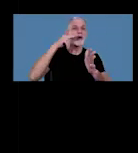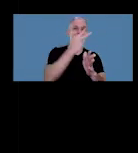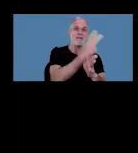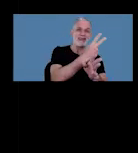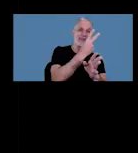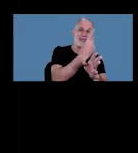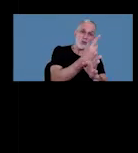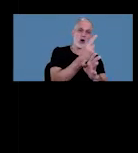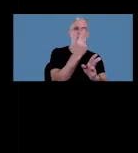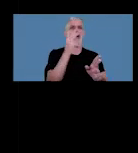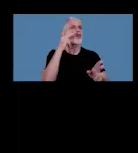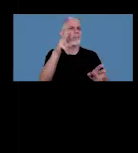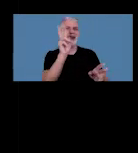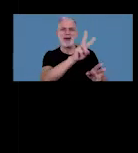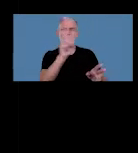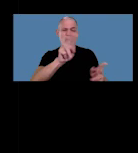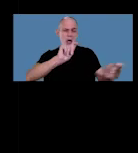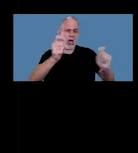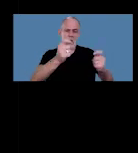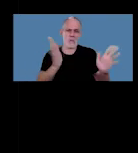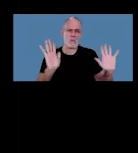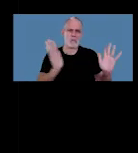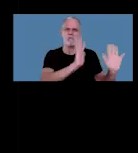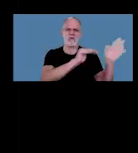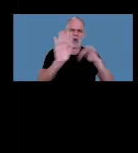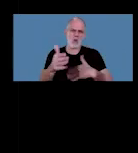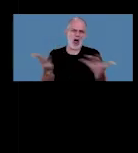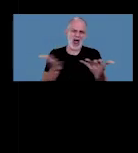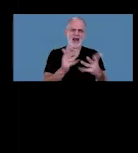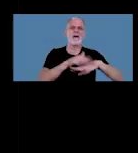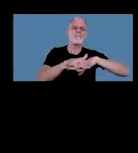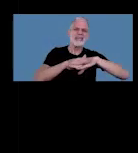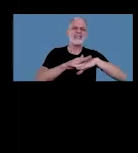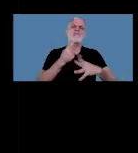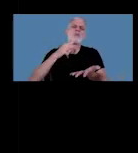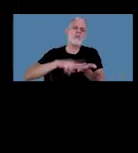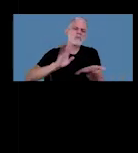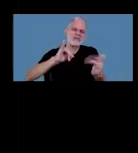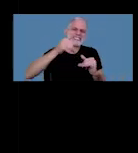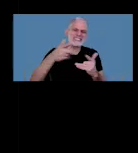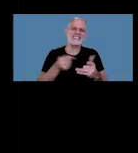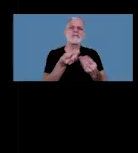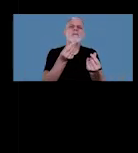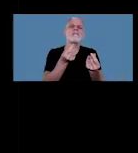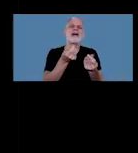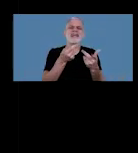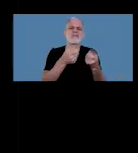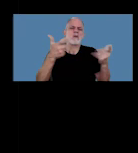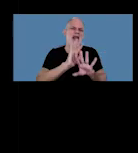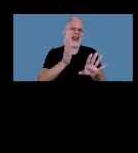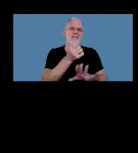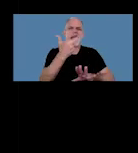2022 no se verificaron modificaciones más allá de lo que es mínimo no imponible, más allá de una cuestión de montos, pero